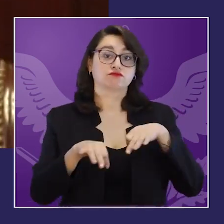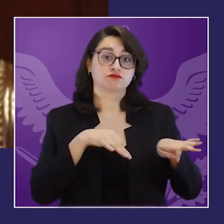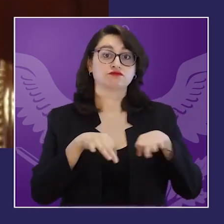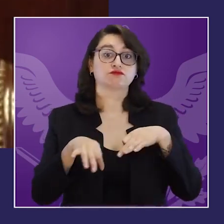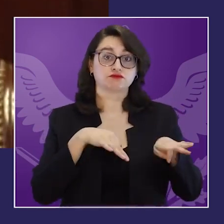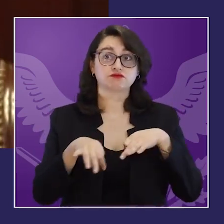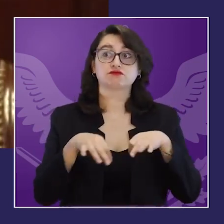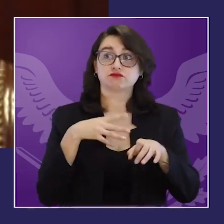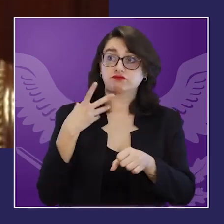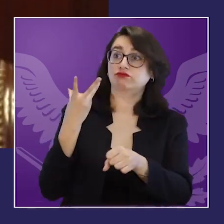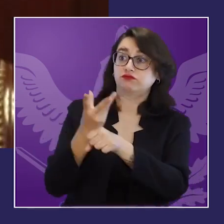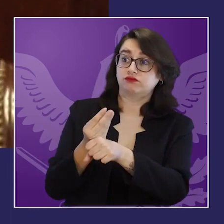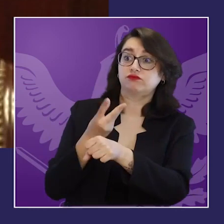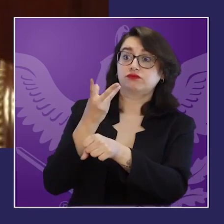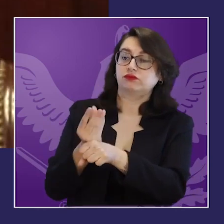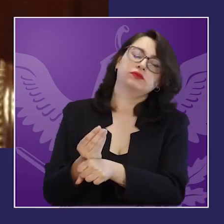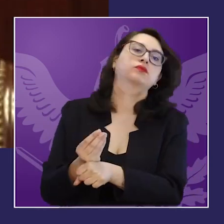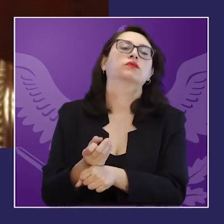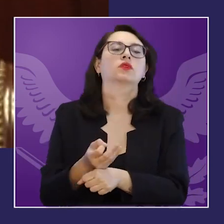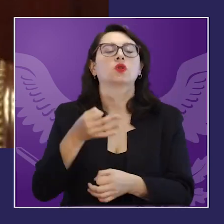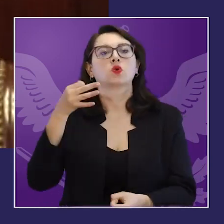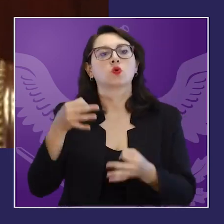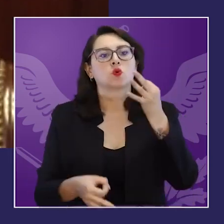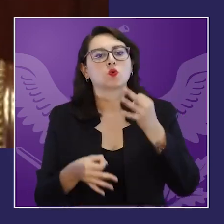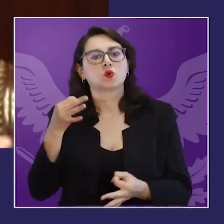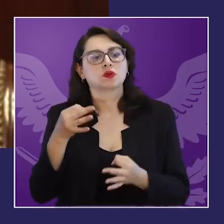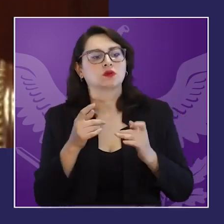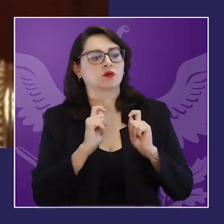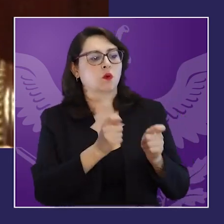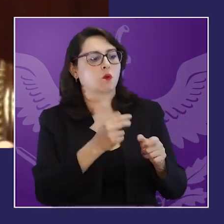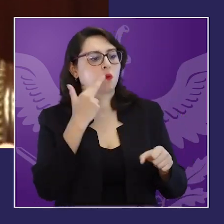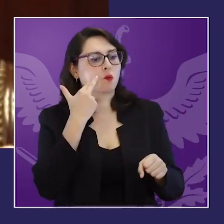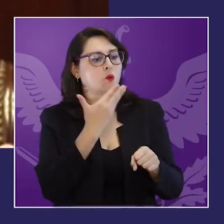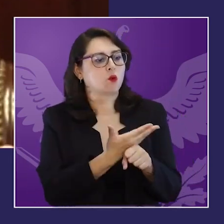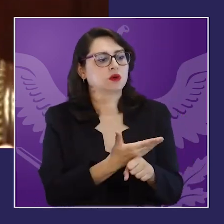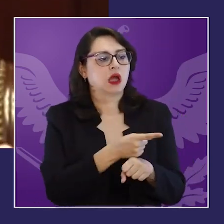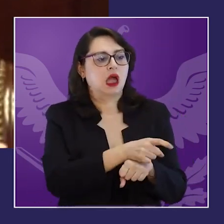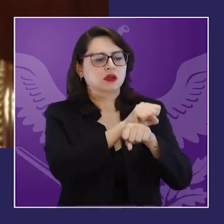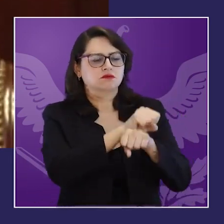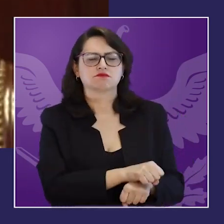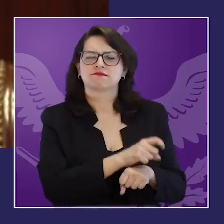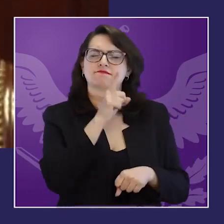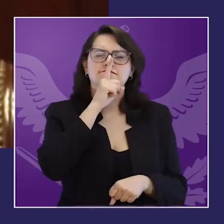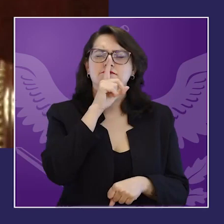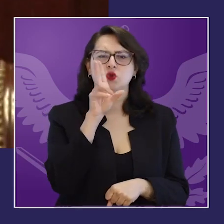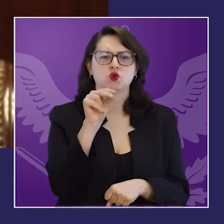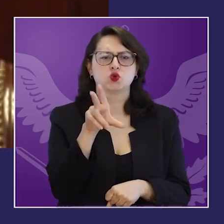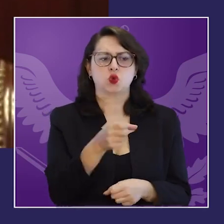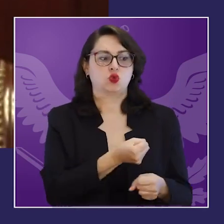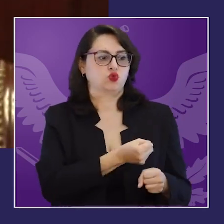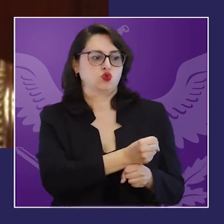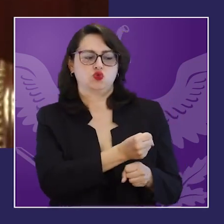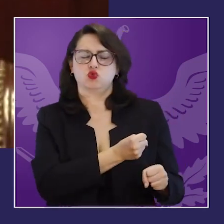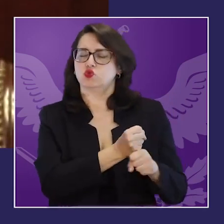hacer quienes han cometido crímenes, ¿sí? Y en esos TOAR, que es posible pensarlo para justicia ordinaria, o sea,